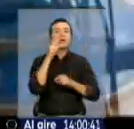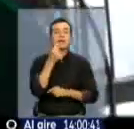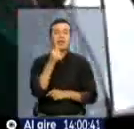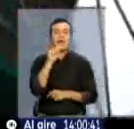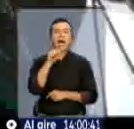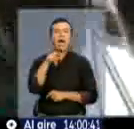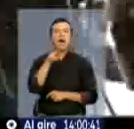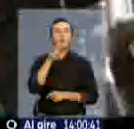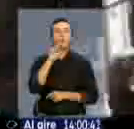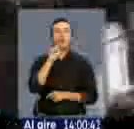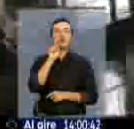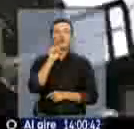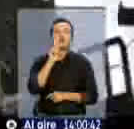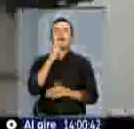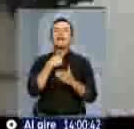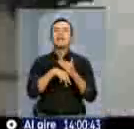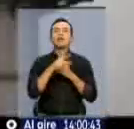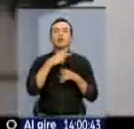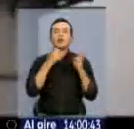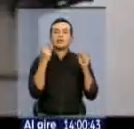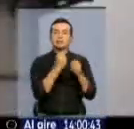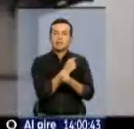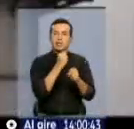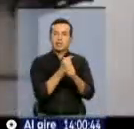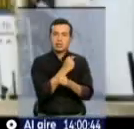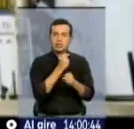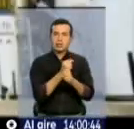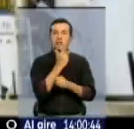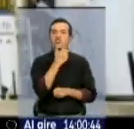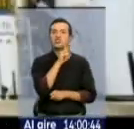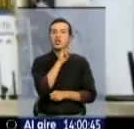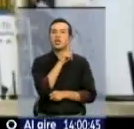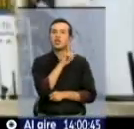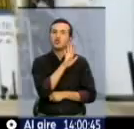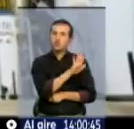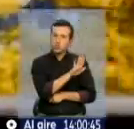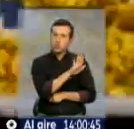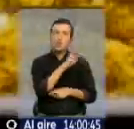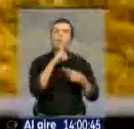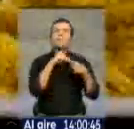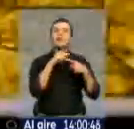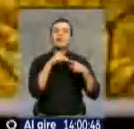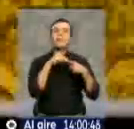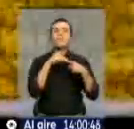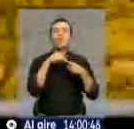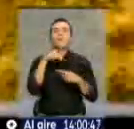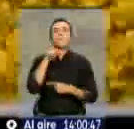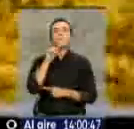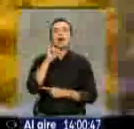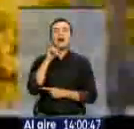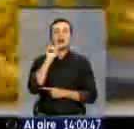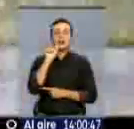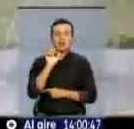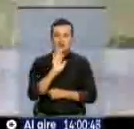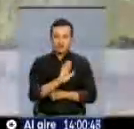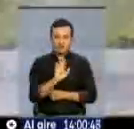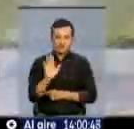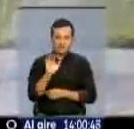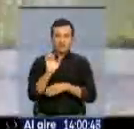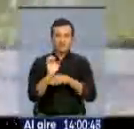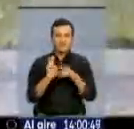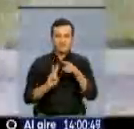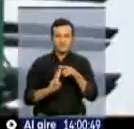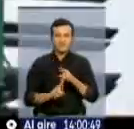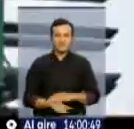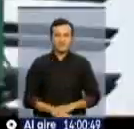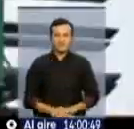Pronza, que pertenece a los hijos del exgerente de Petroecuador, Carlos Pellé, quien además es primo de Charlie Pareja Cordero. Carlos Flores, Ecuador